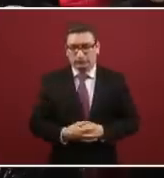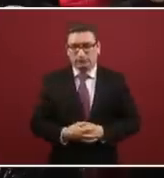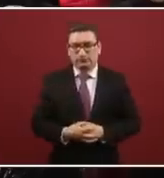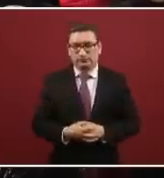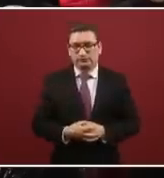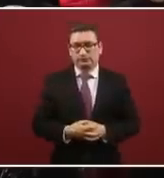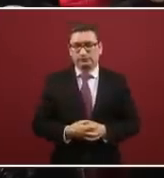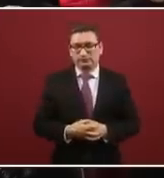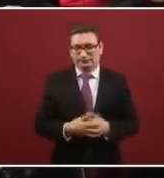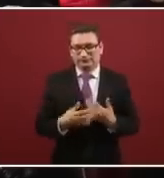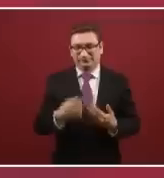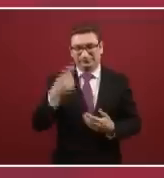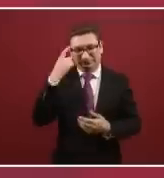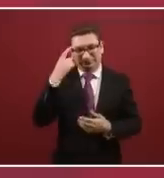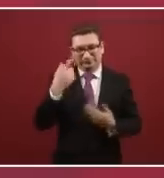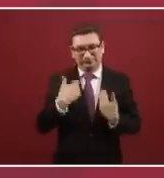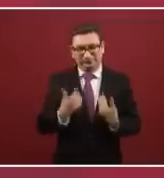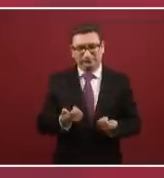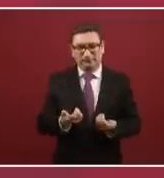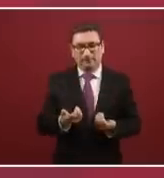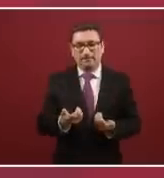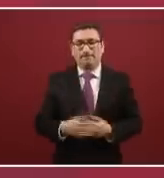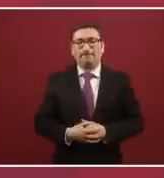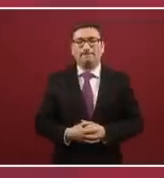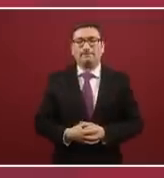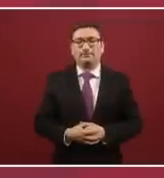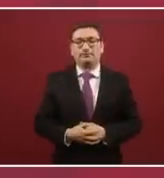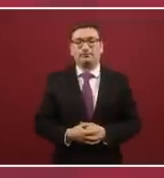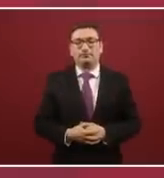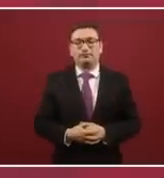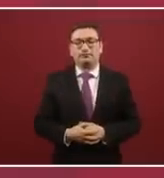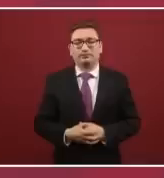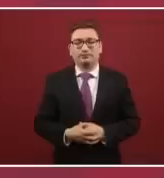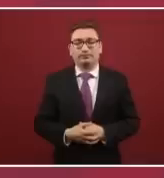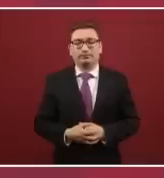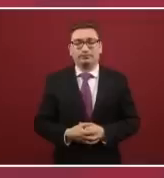¿Sí? ¿Se dan cuenta? Bueno, ¿qué no se lleva